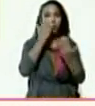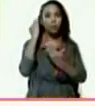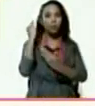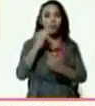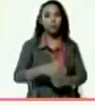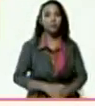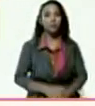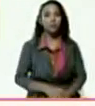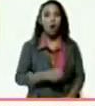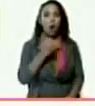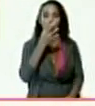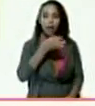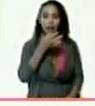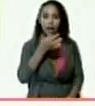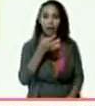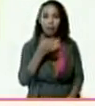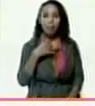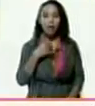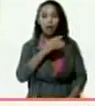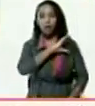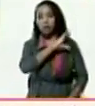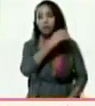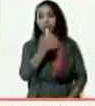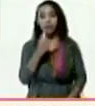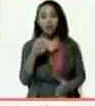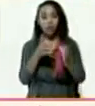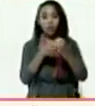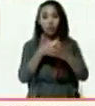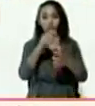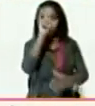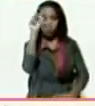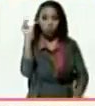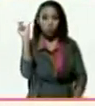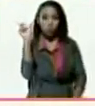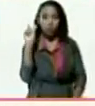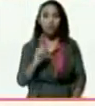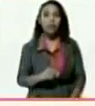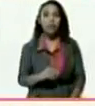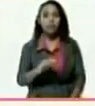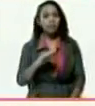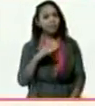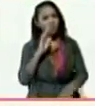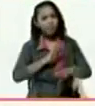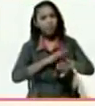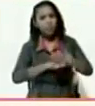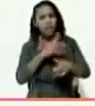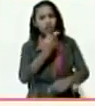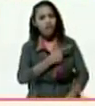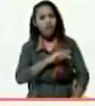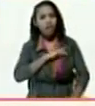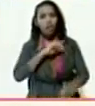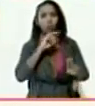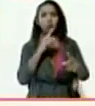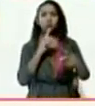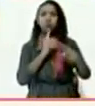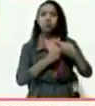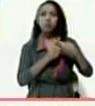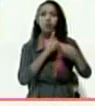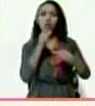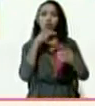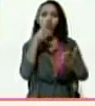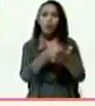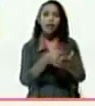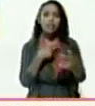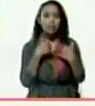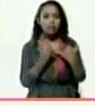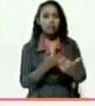Muy buenas tardes para la directiva nacional del Partido Socialista Unido de Venezuela. A propósito de estos falsos positivos que usted mencionaba,